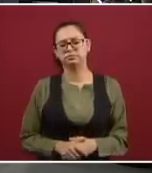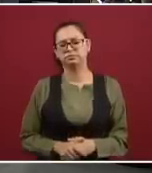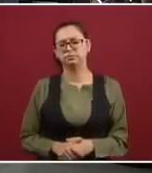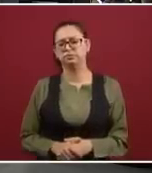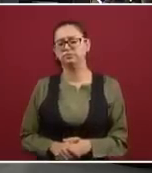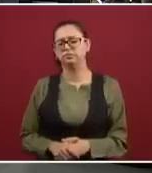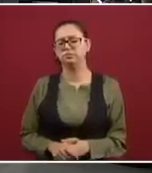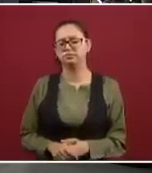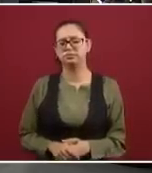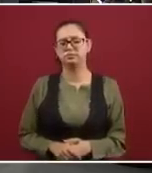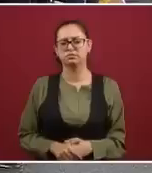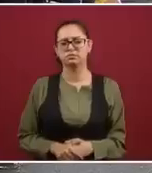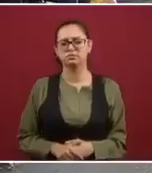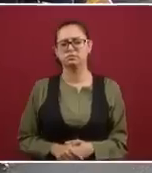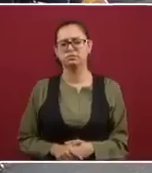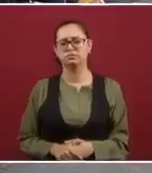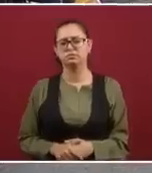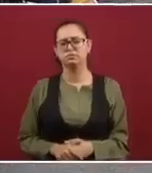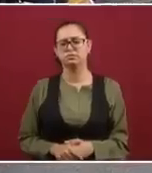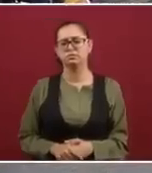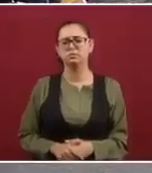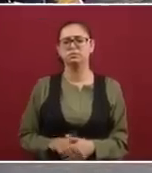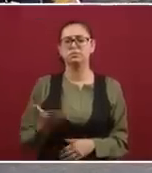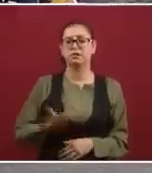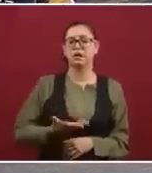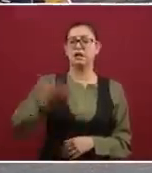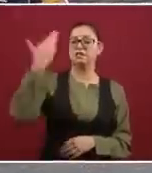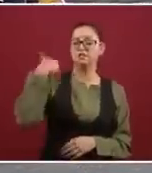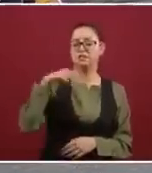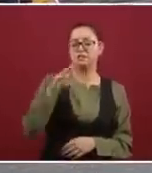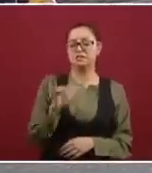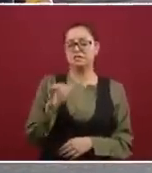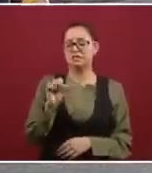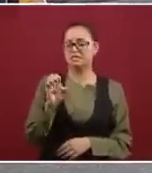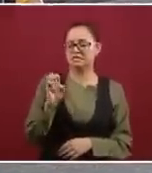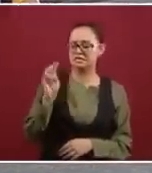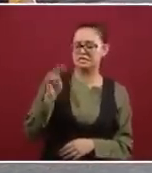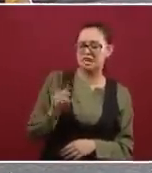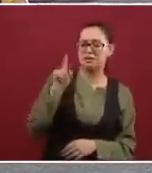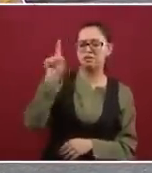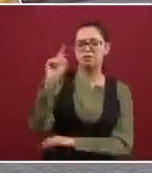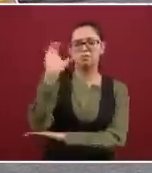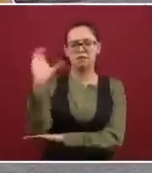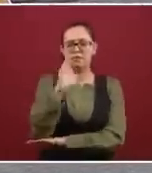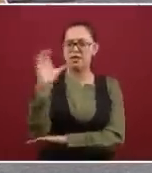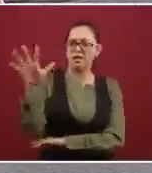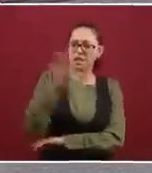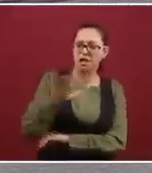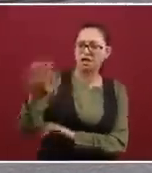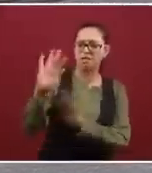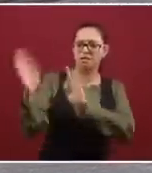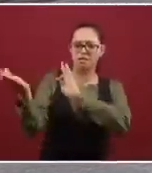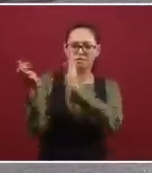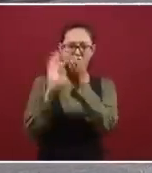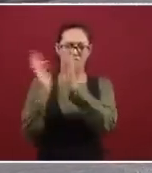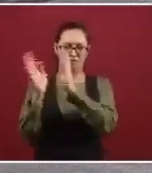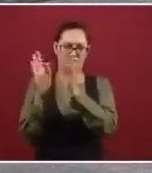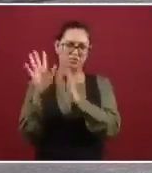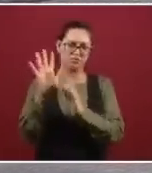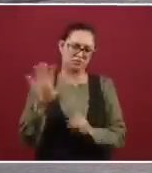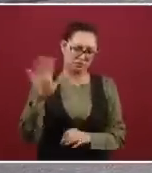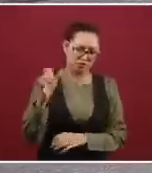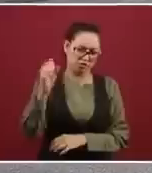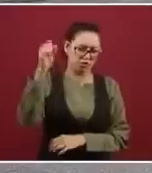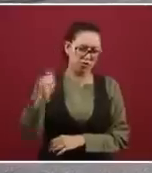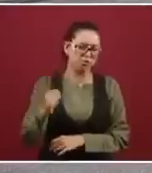los alrededores de lo que fue el CISEN, en la Magdalena Contreras, aquí al sur de la Ciudad de México, para los que nos